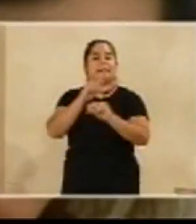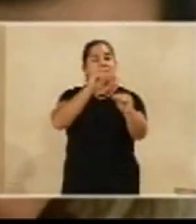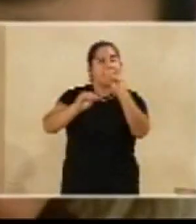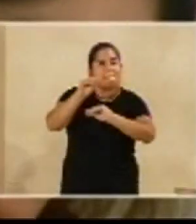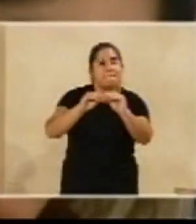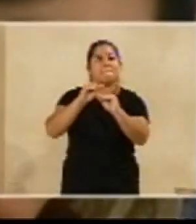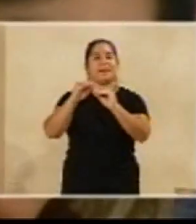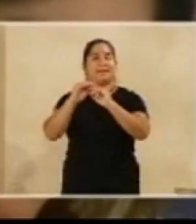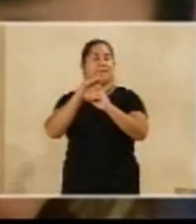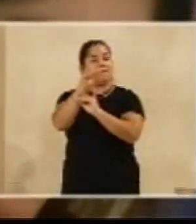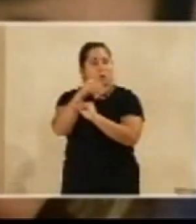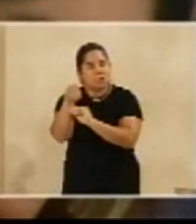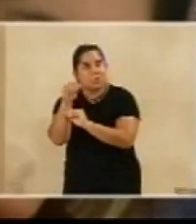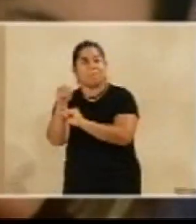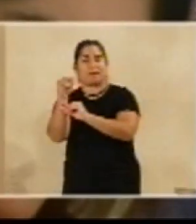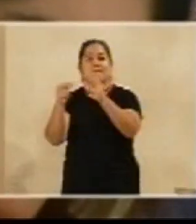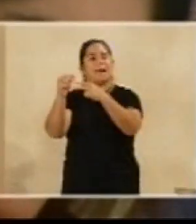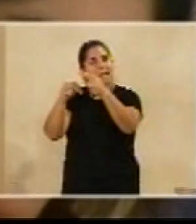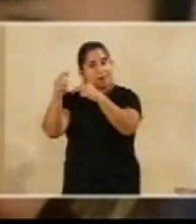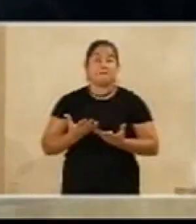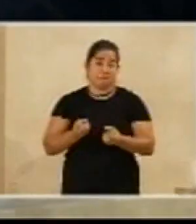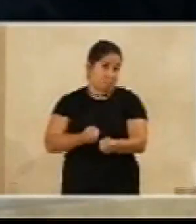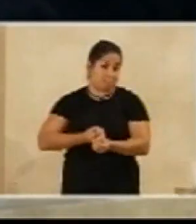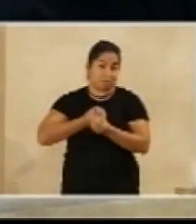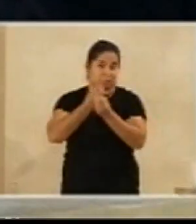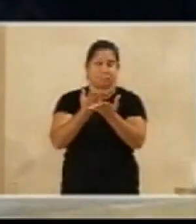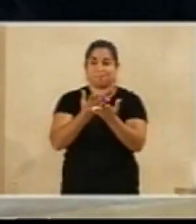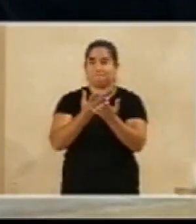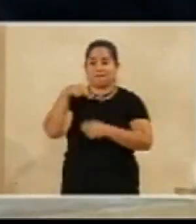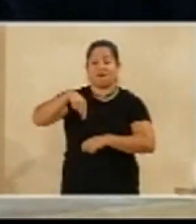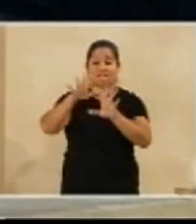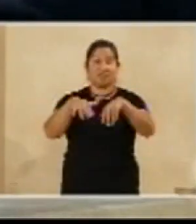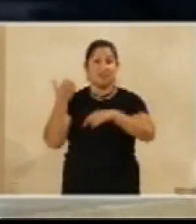para evitar zonas inundables en la ciudad. Vox tampoco